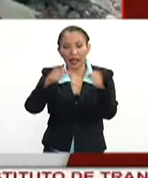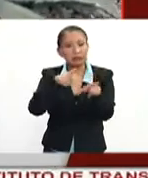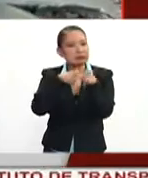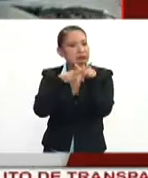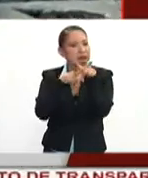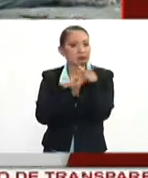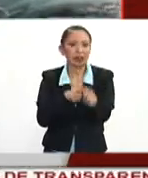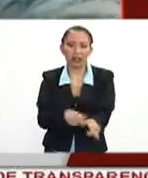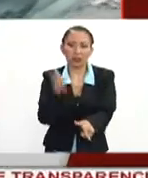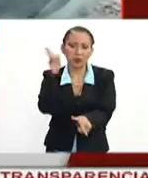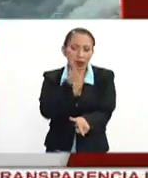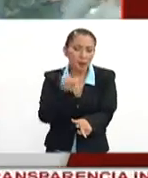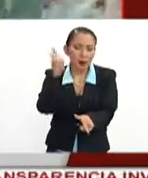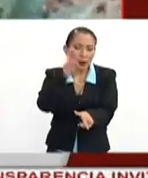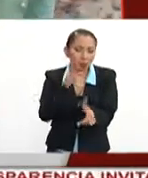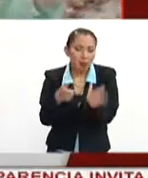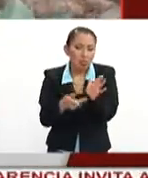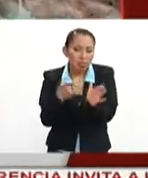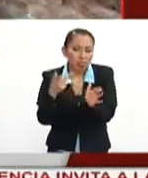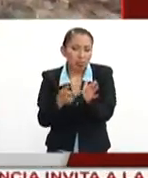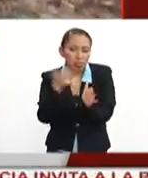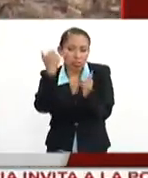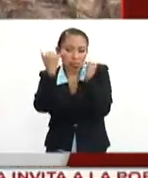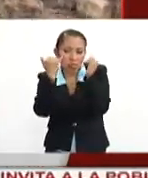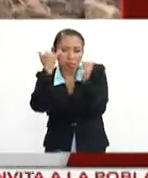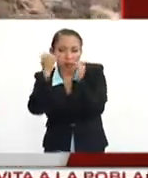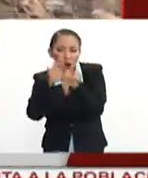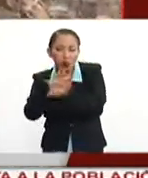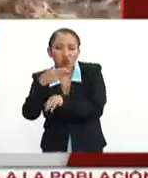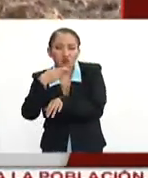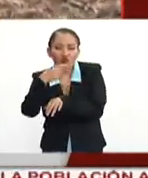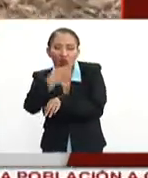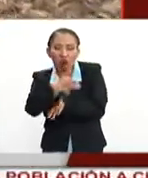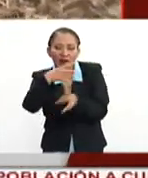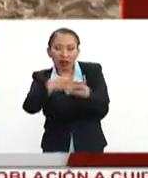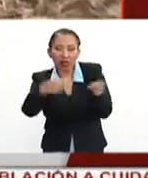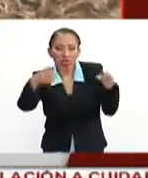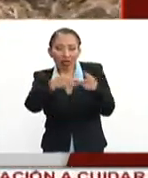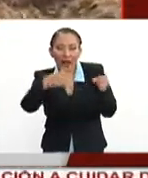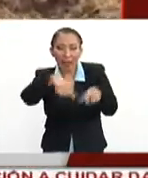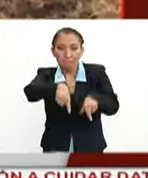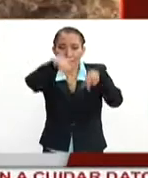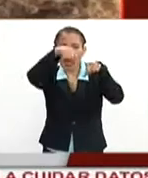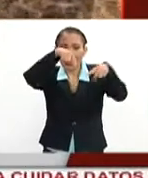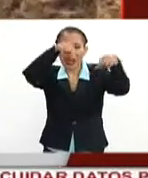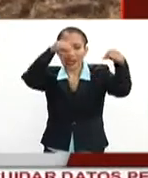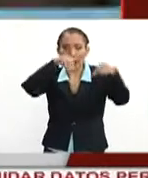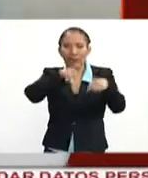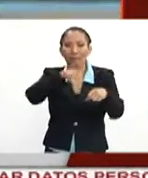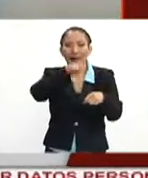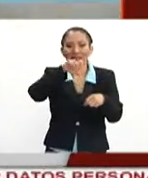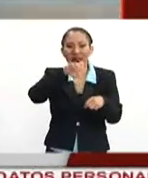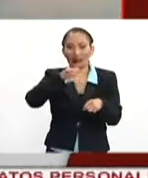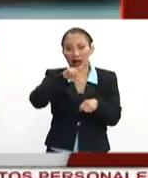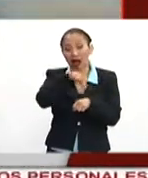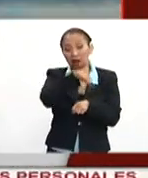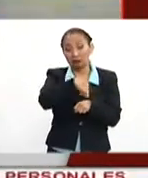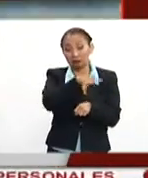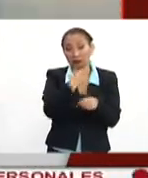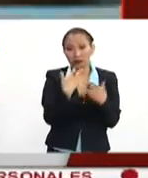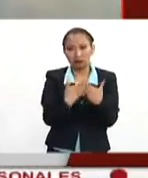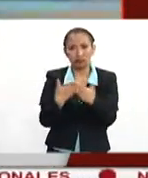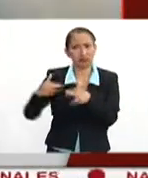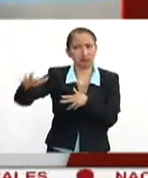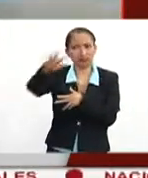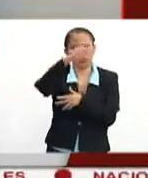seguir haciendo pruebas y seguir innovando en las aplicaciones de esta fibra de maguey mezcalero, que pues es muy